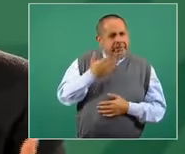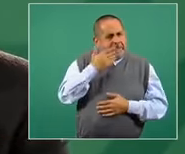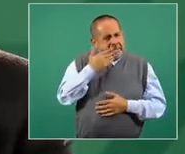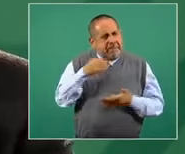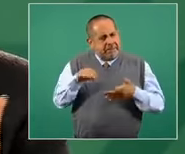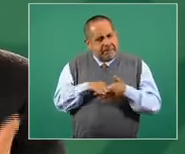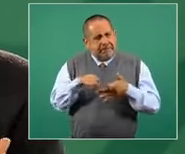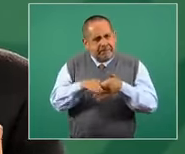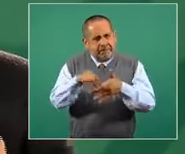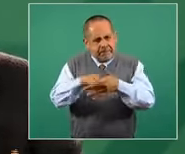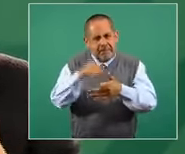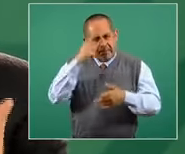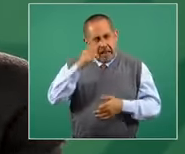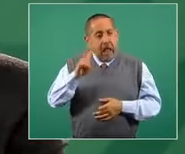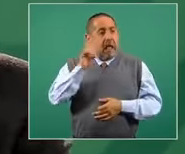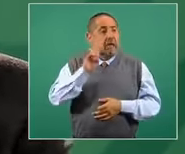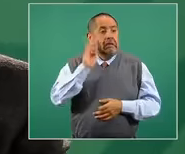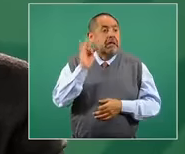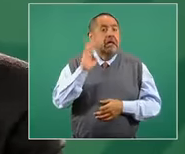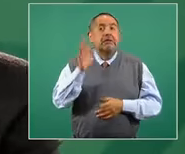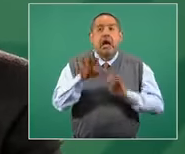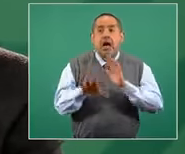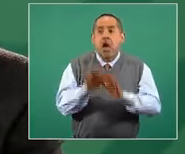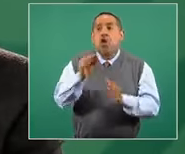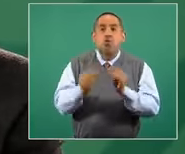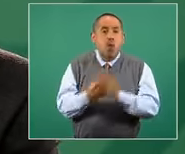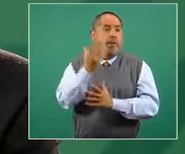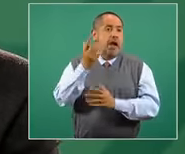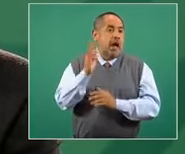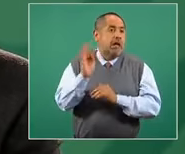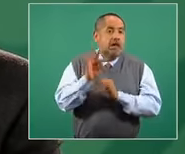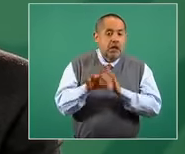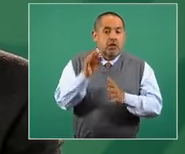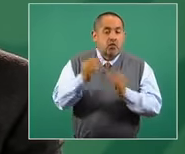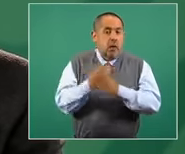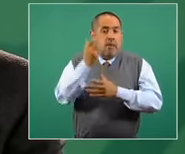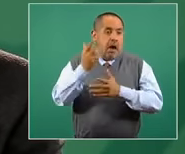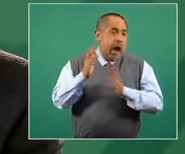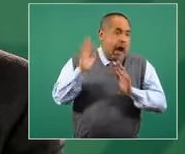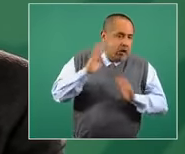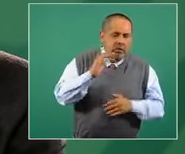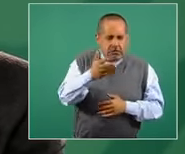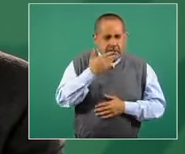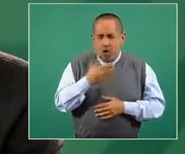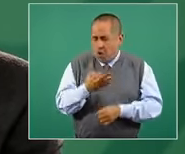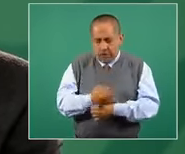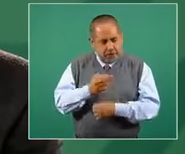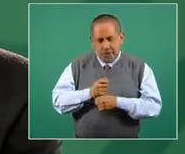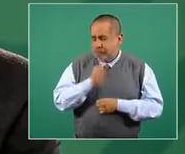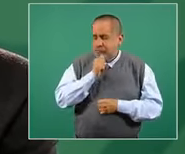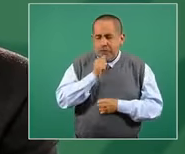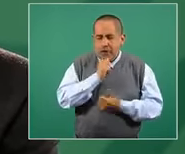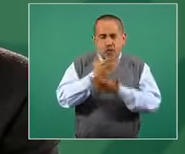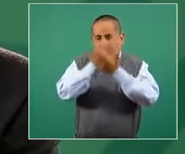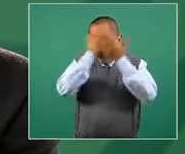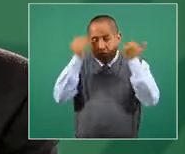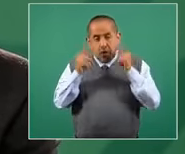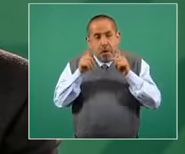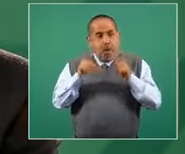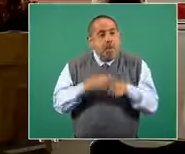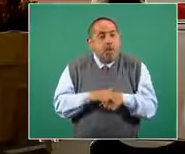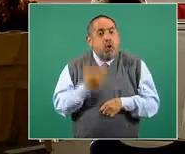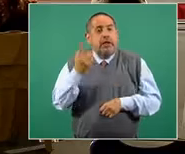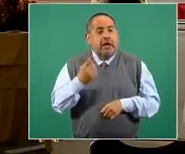periódicamente para explorar si existe ya una actualización de la información científica. Hasta donde tenemos conocimiento, no hay una conclusión